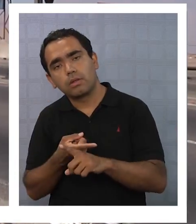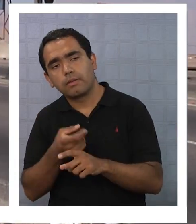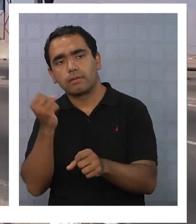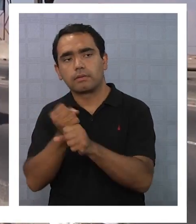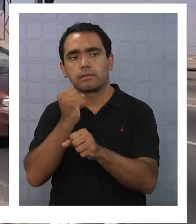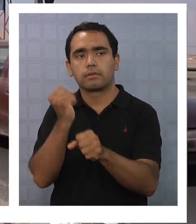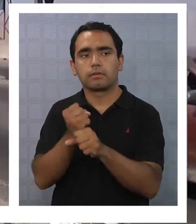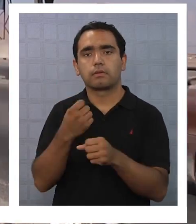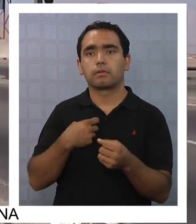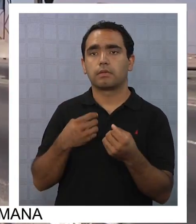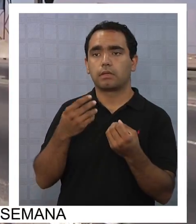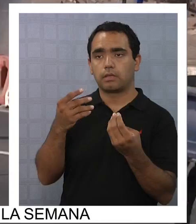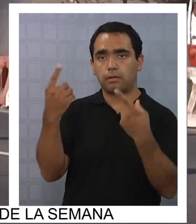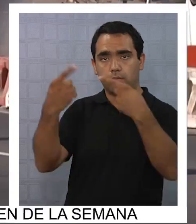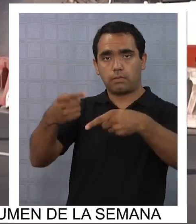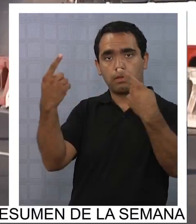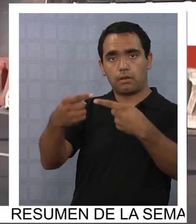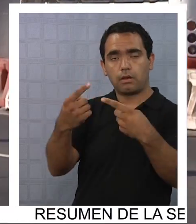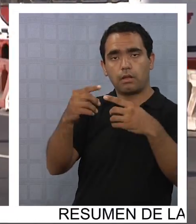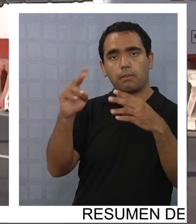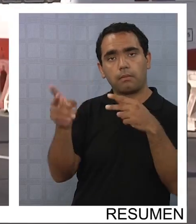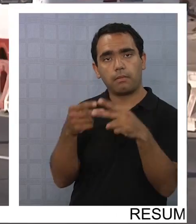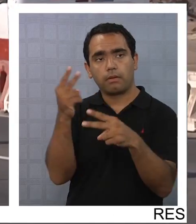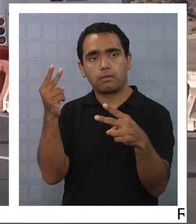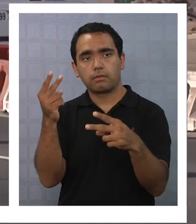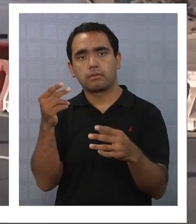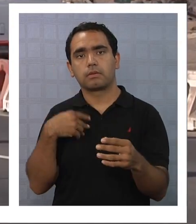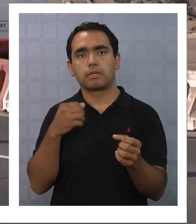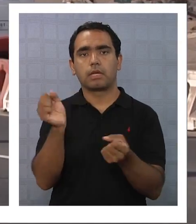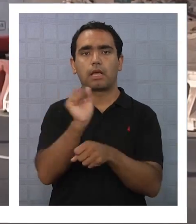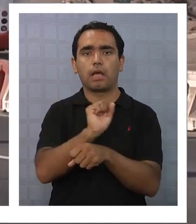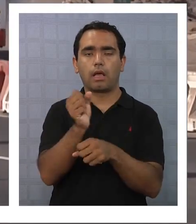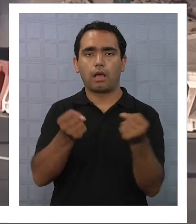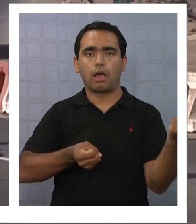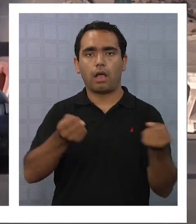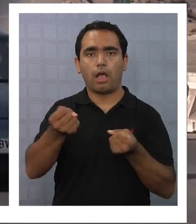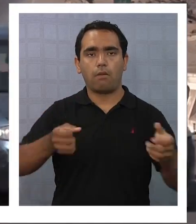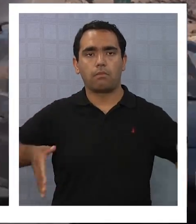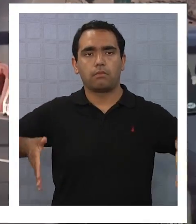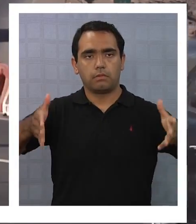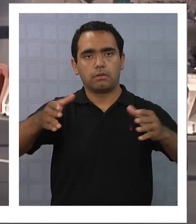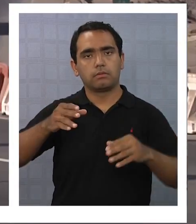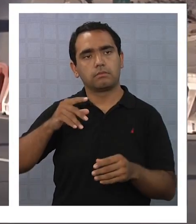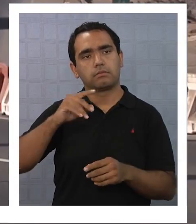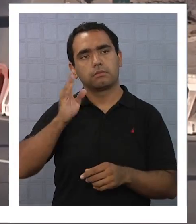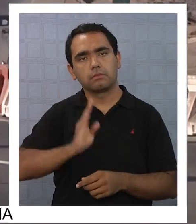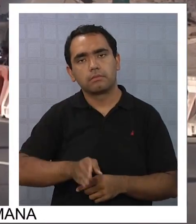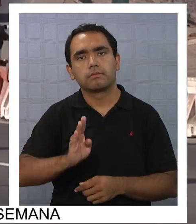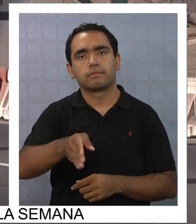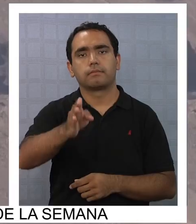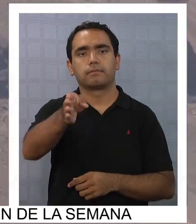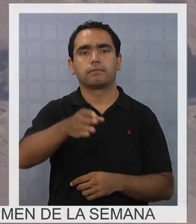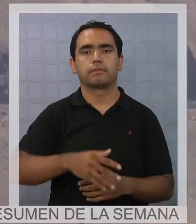no existir paro aduanero, nuevamente el flujo de camiones por la ruta será constante.